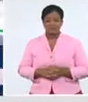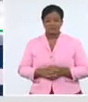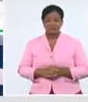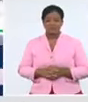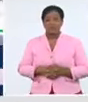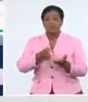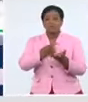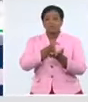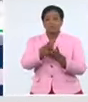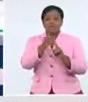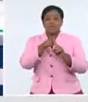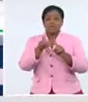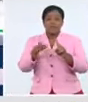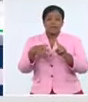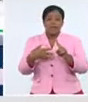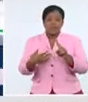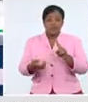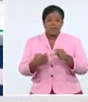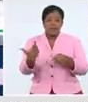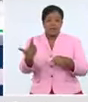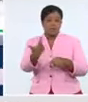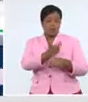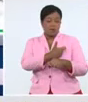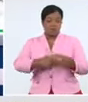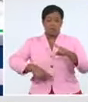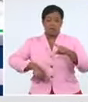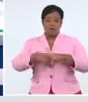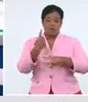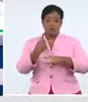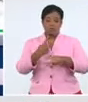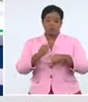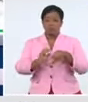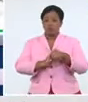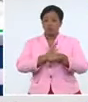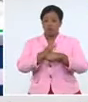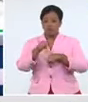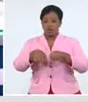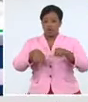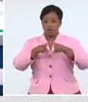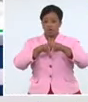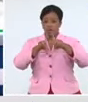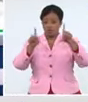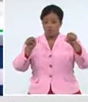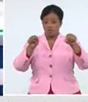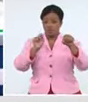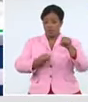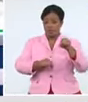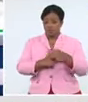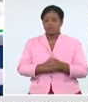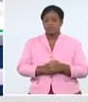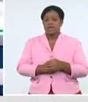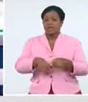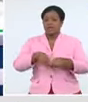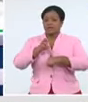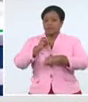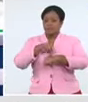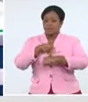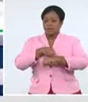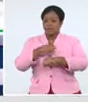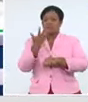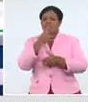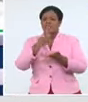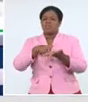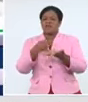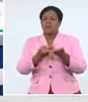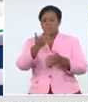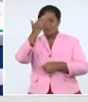sobre la estrategia masiva de vacunación anti-COVID-19 en la nación. Se ha incorporado desde la media hora la intérprete de lengua de señas, Maday Pérez,